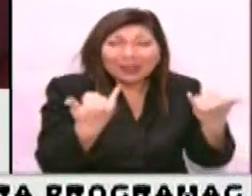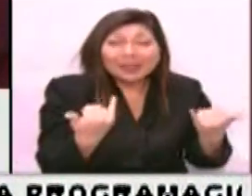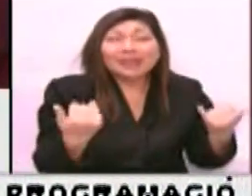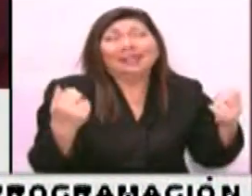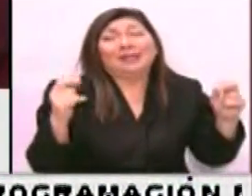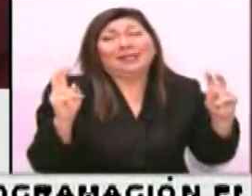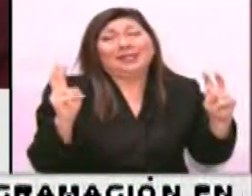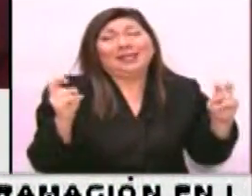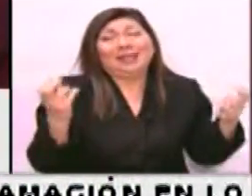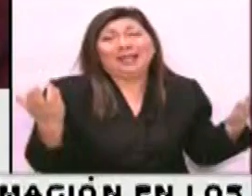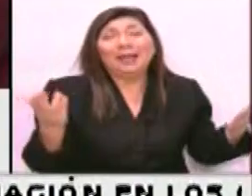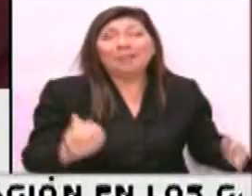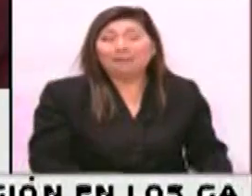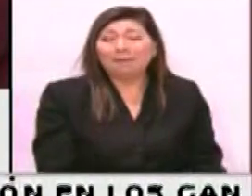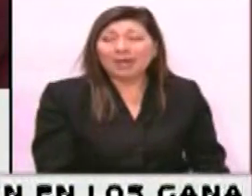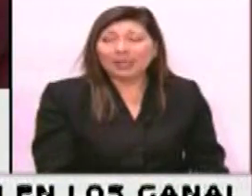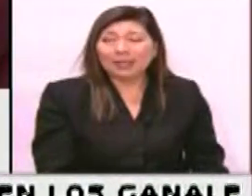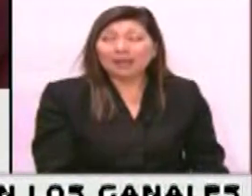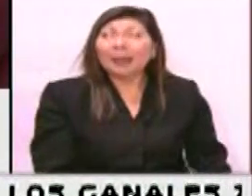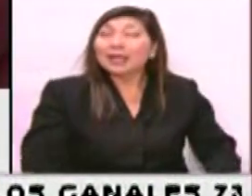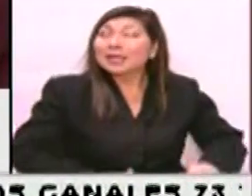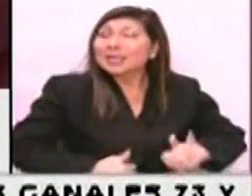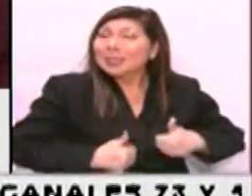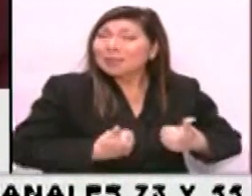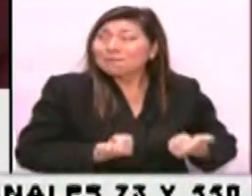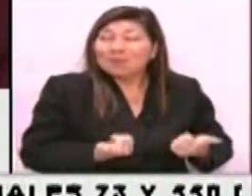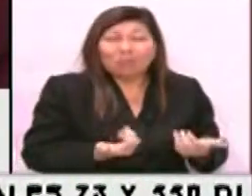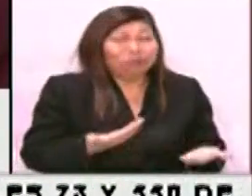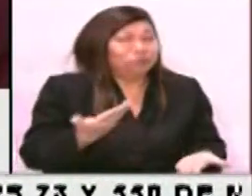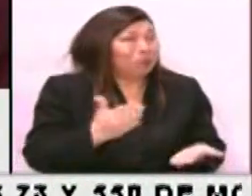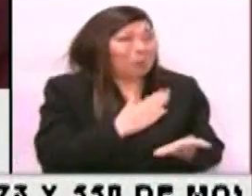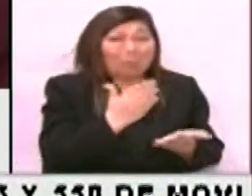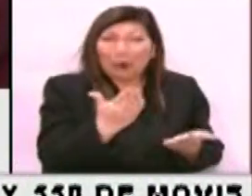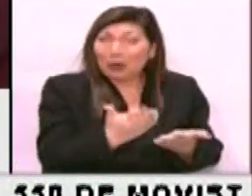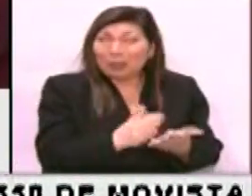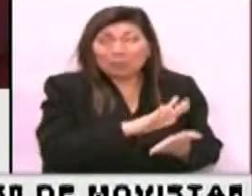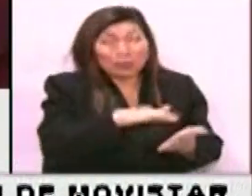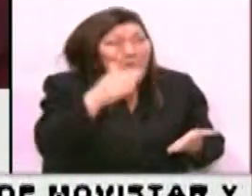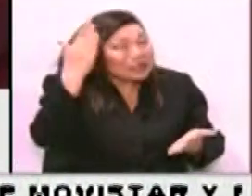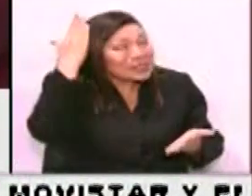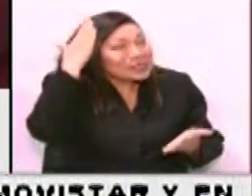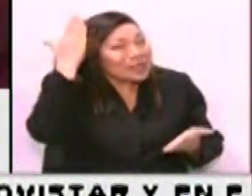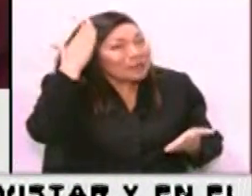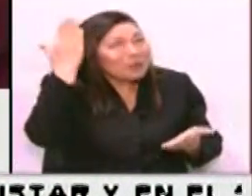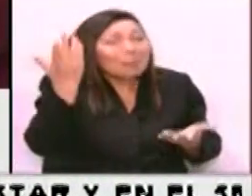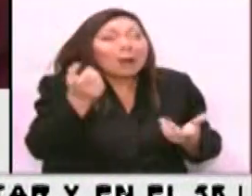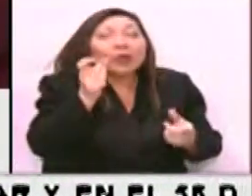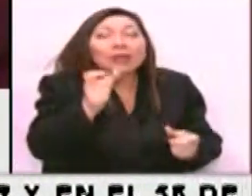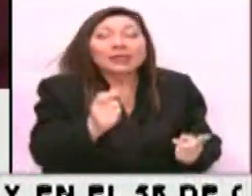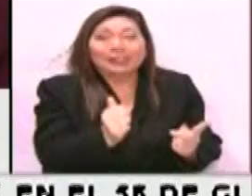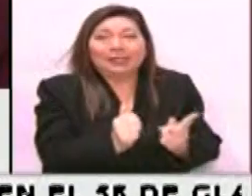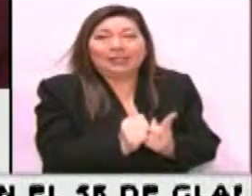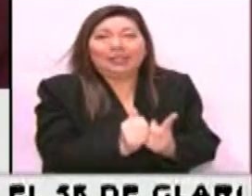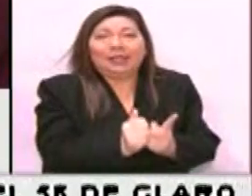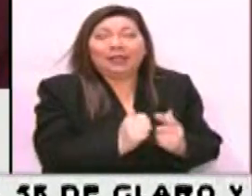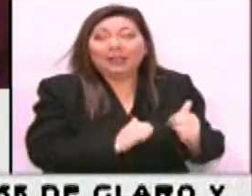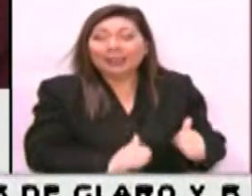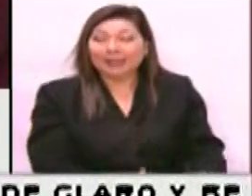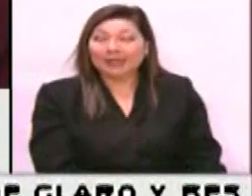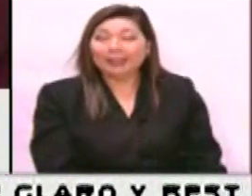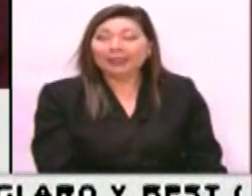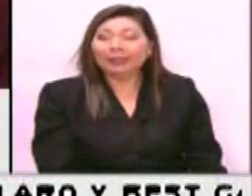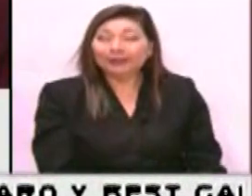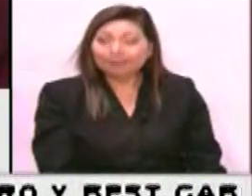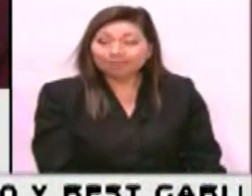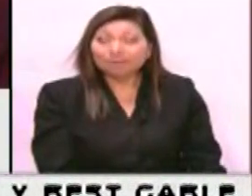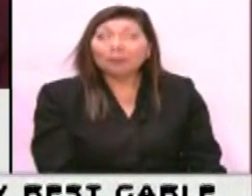tema. Está viviendo una zozobra, y todos nosotros lo sabemos porque somos gente que está en la actividad